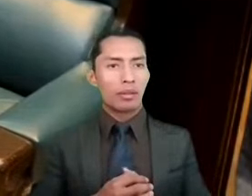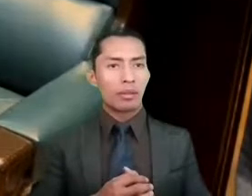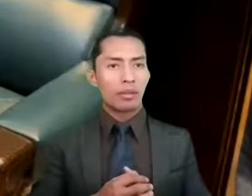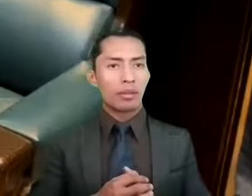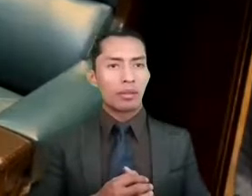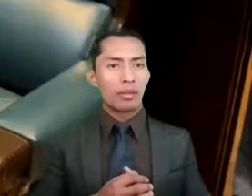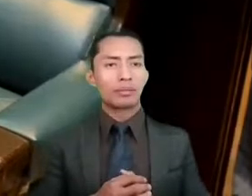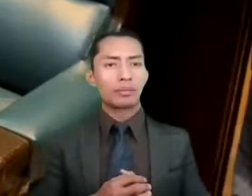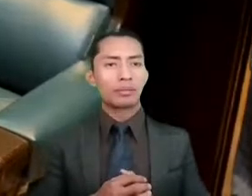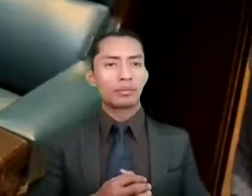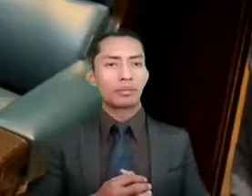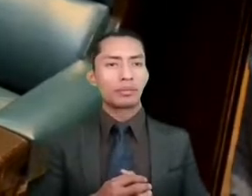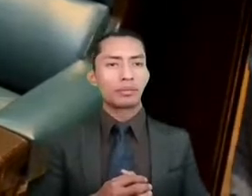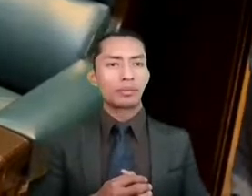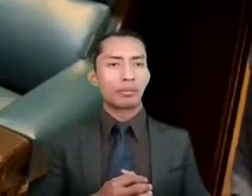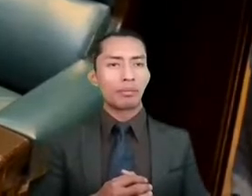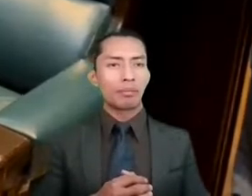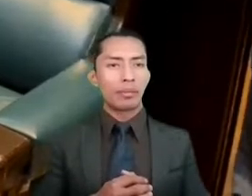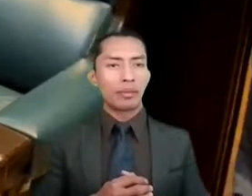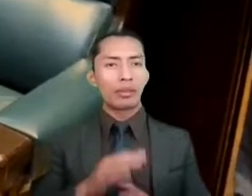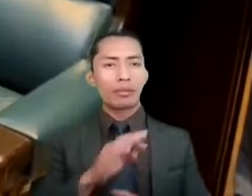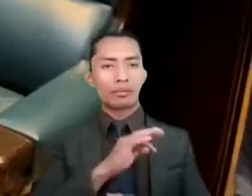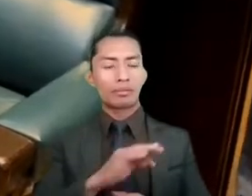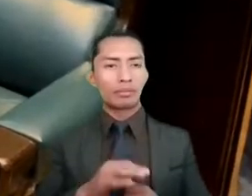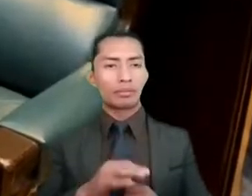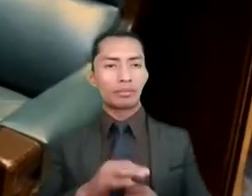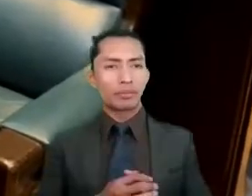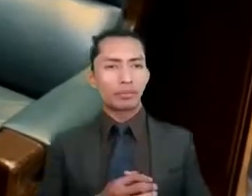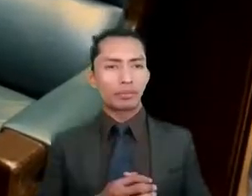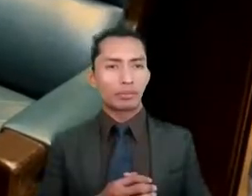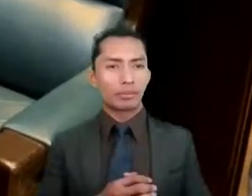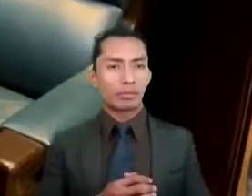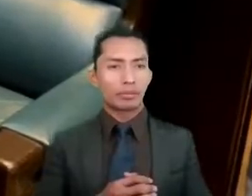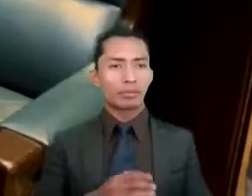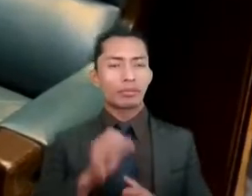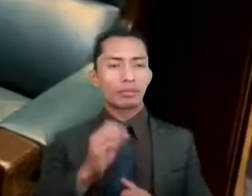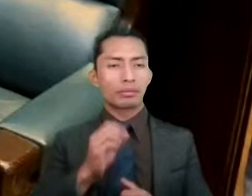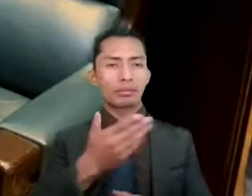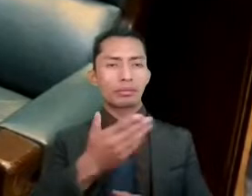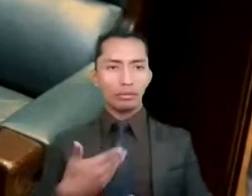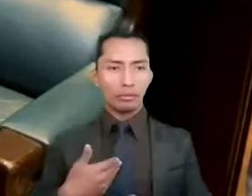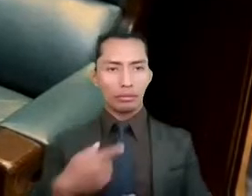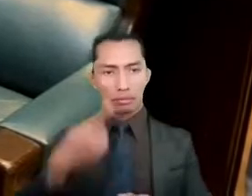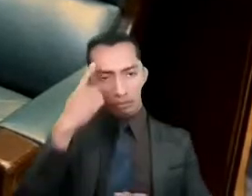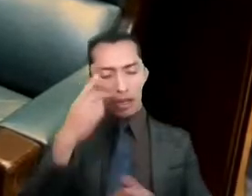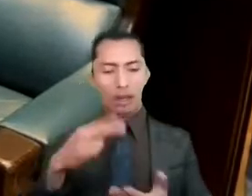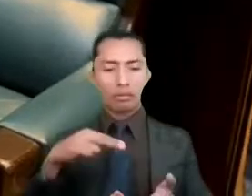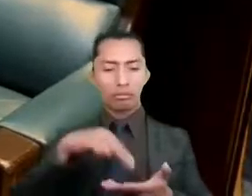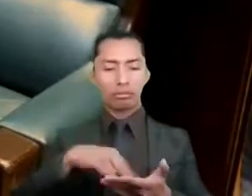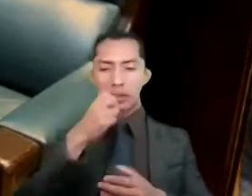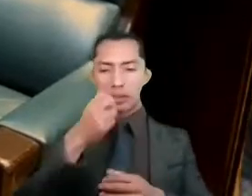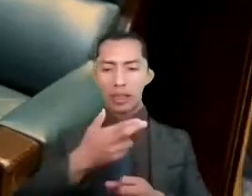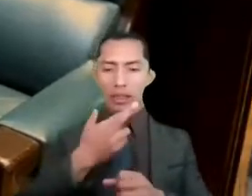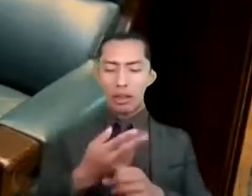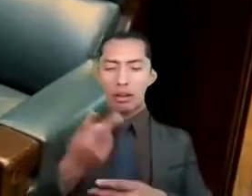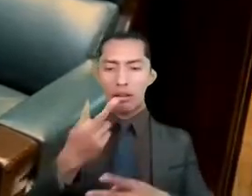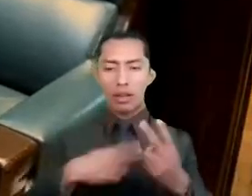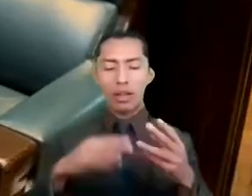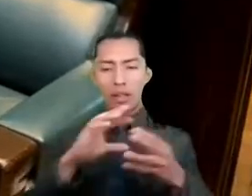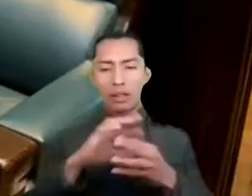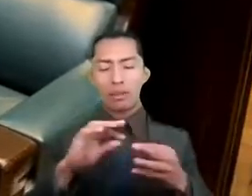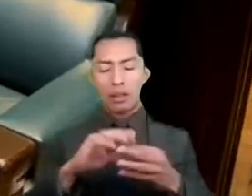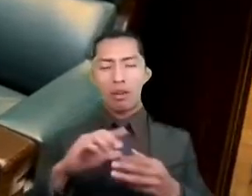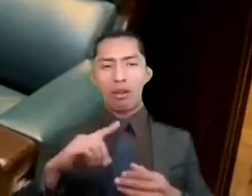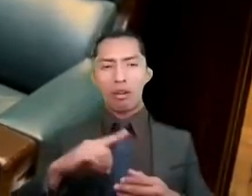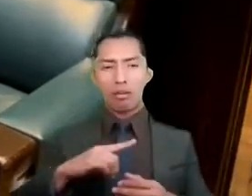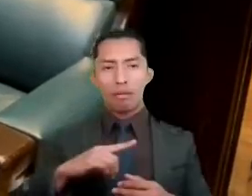apoye, es que seamos flexibles y que podamos dar la oportunidad a los comparecientes, en este caso al señor secretario general de Gobierno, de que pueda